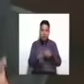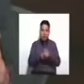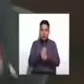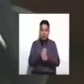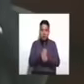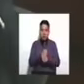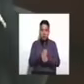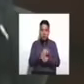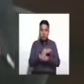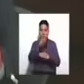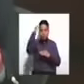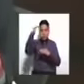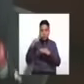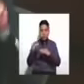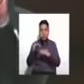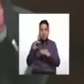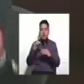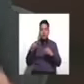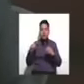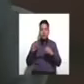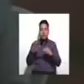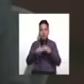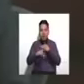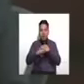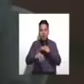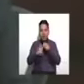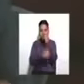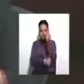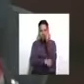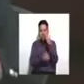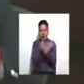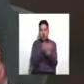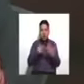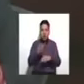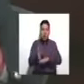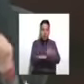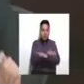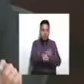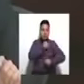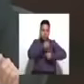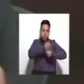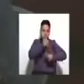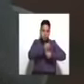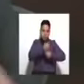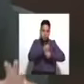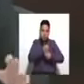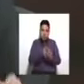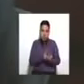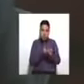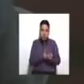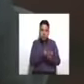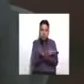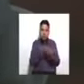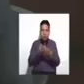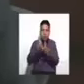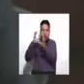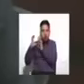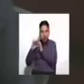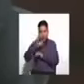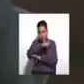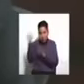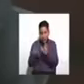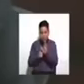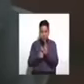de mayor amortización de obras como Hidrosogamoso y no con la proyección de flujo de caja cuando entre en operación después de amortizado toda la capacidad